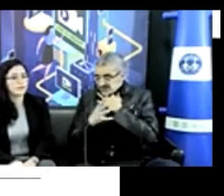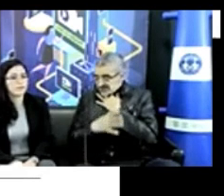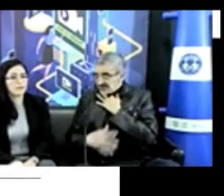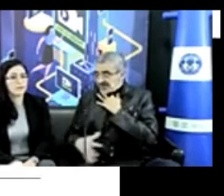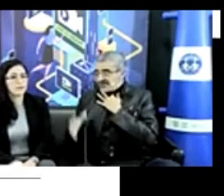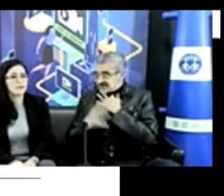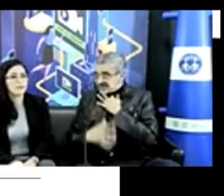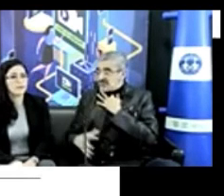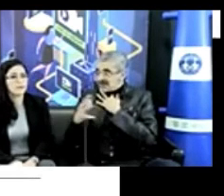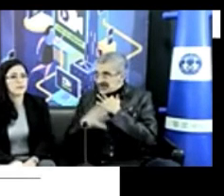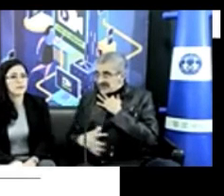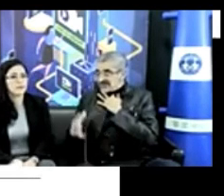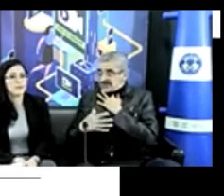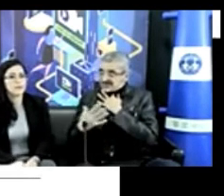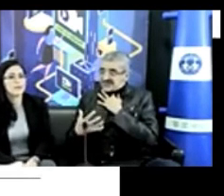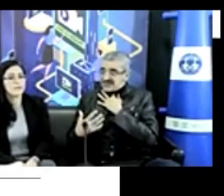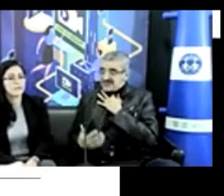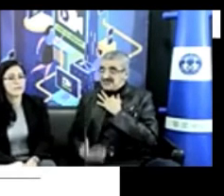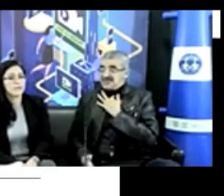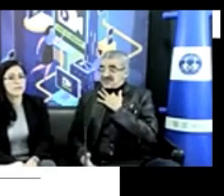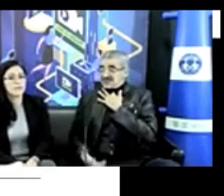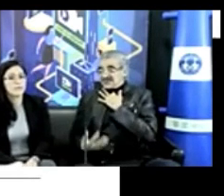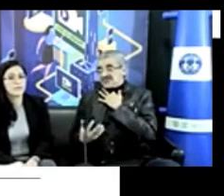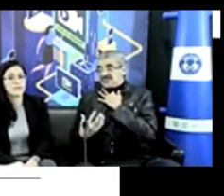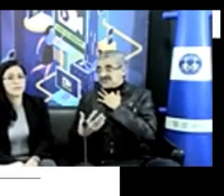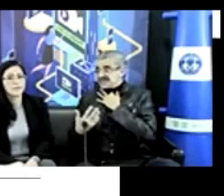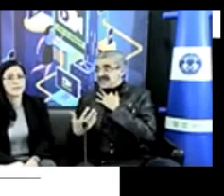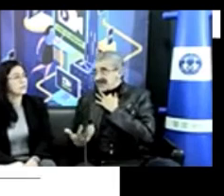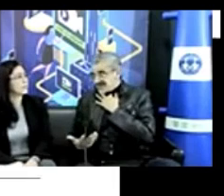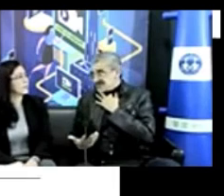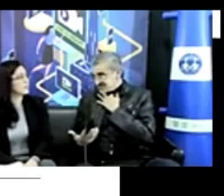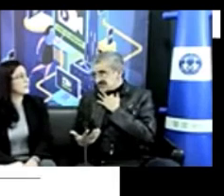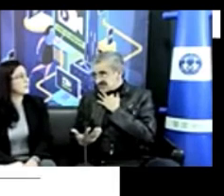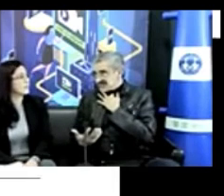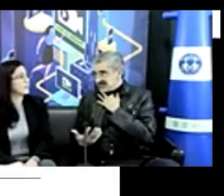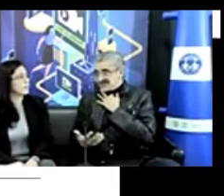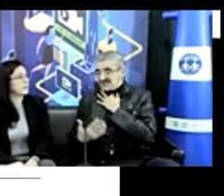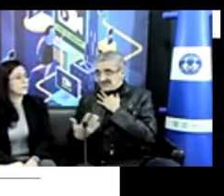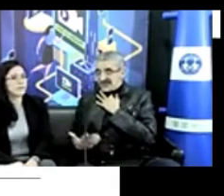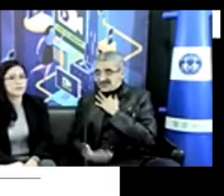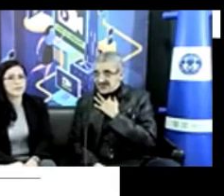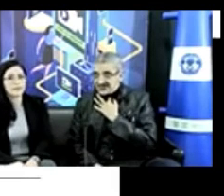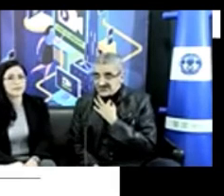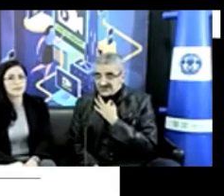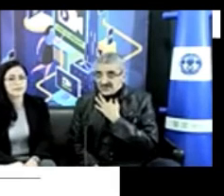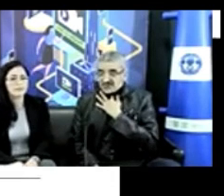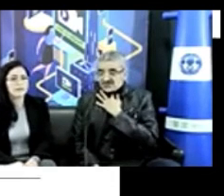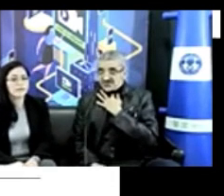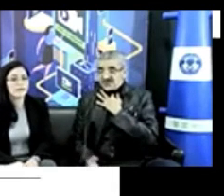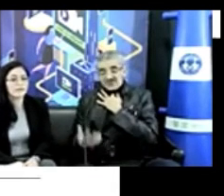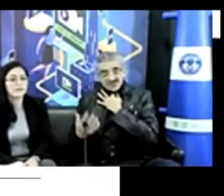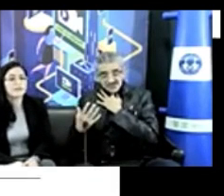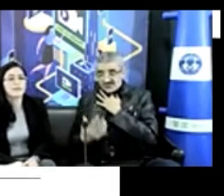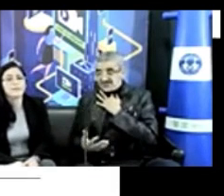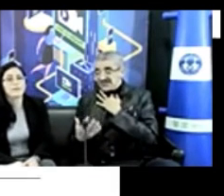este monitoreo, este acompañamiento, los tratamientos deben ser cálidos, también empáticos, pero